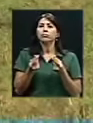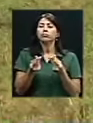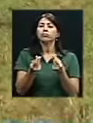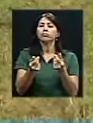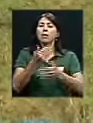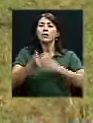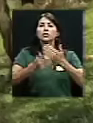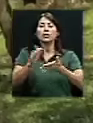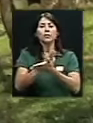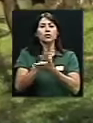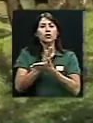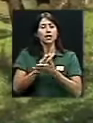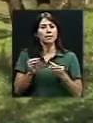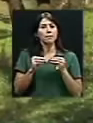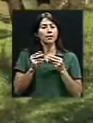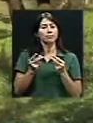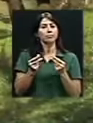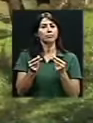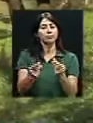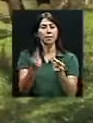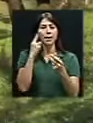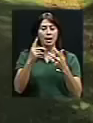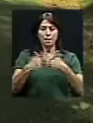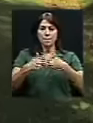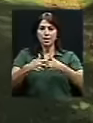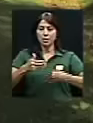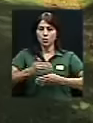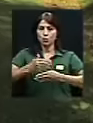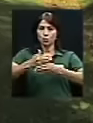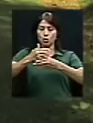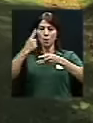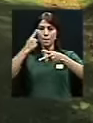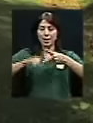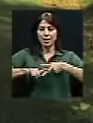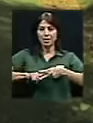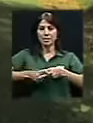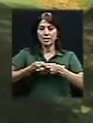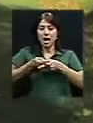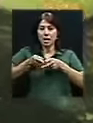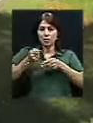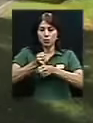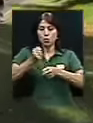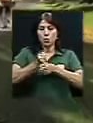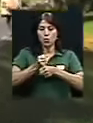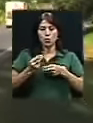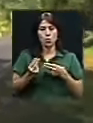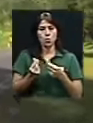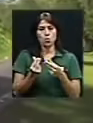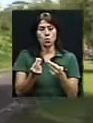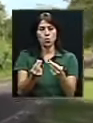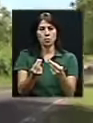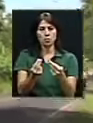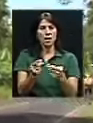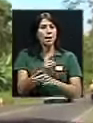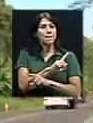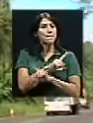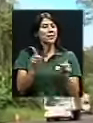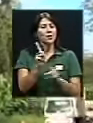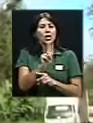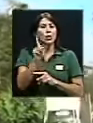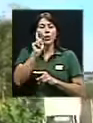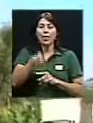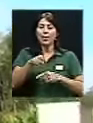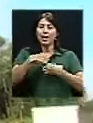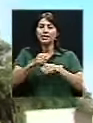procedimientos y trámites a la empresa constructora para que inicie la ampliación de la ruta lo más pronto posible, sin tener que pasar por todos